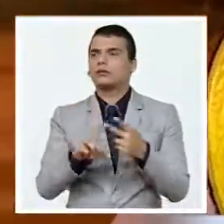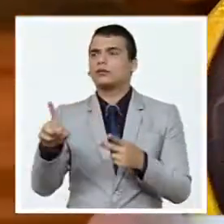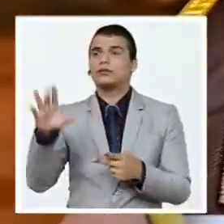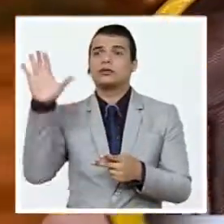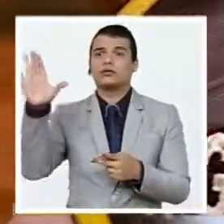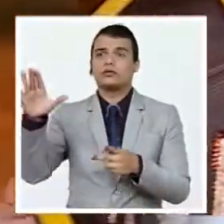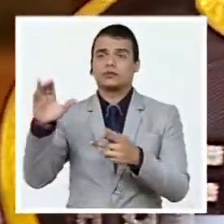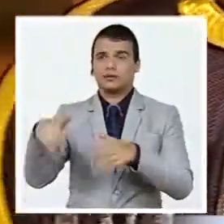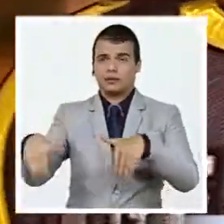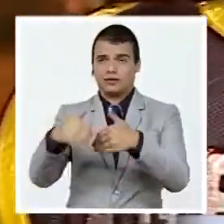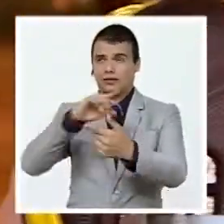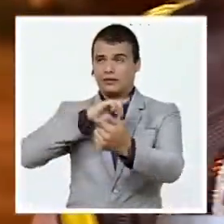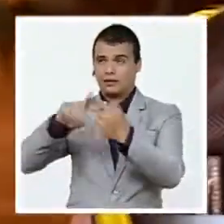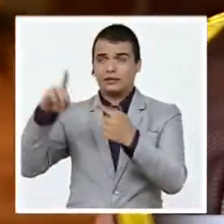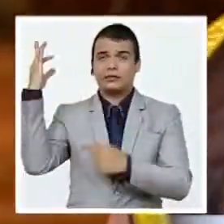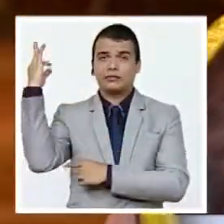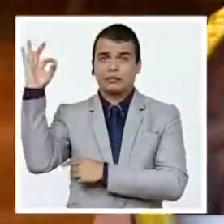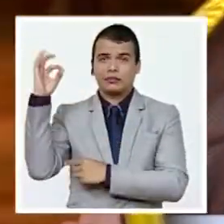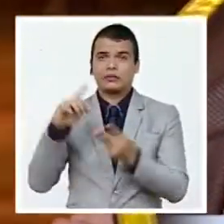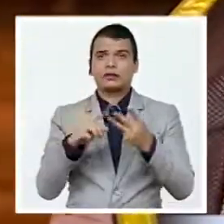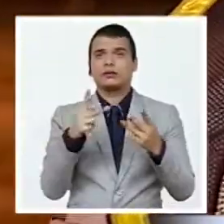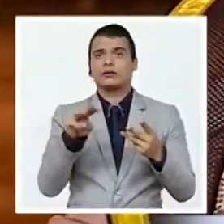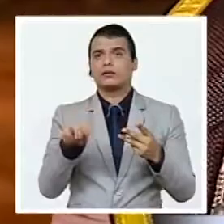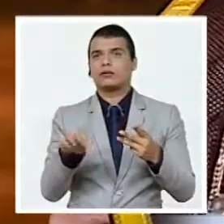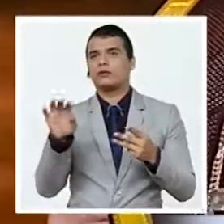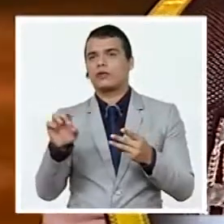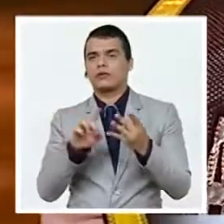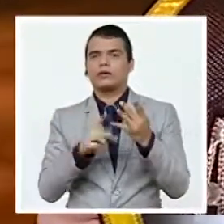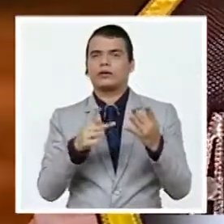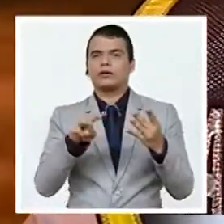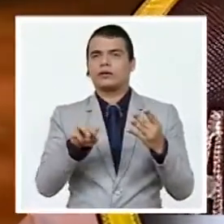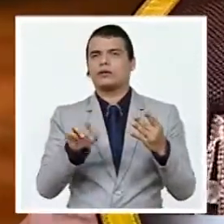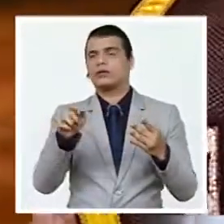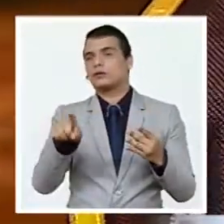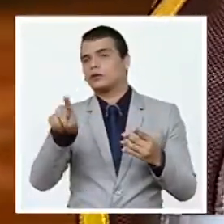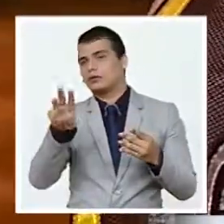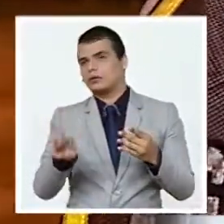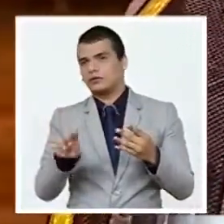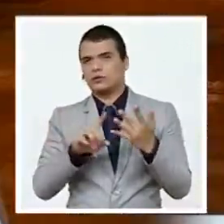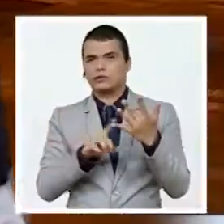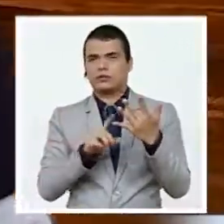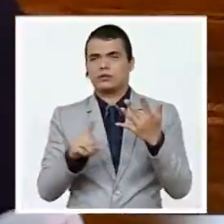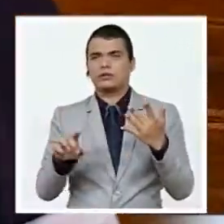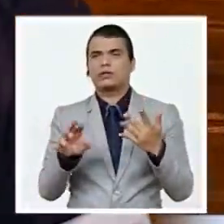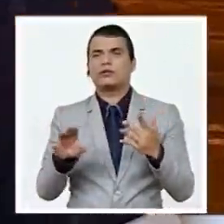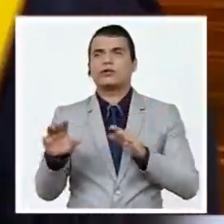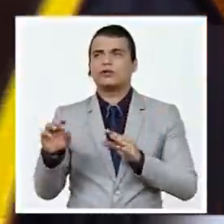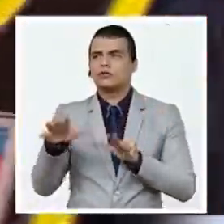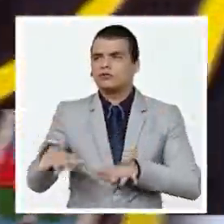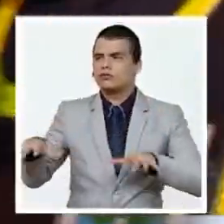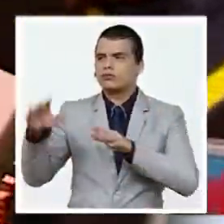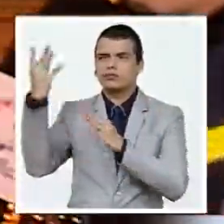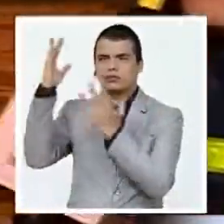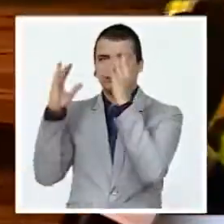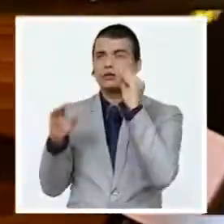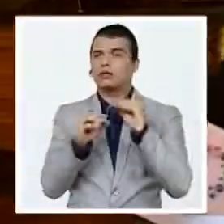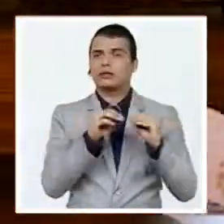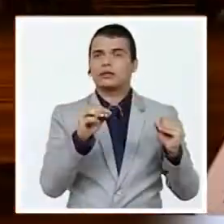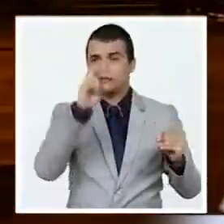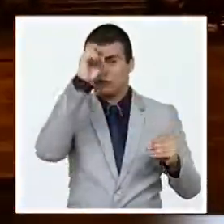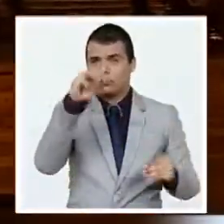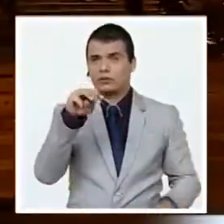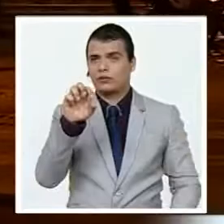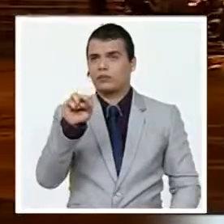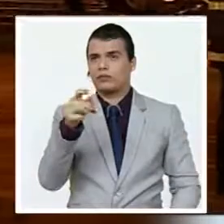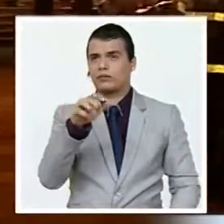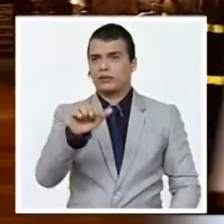Palmira. Estamos en el kilómetro 9, kilómetro 18, retén forestal, y en Menga, pues en la avenida